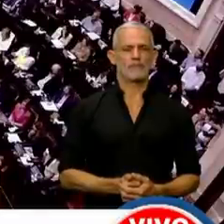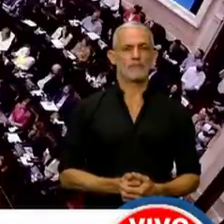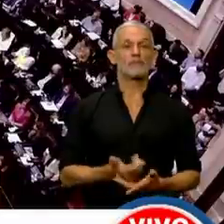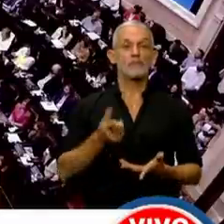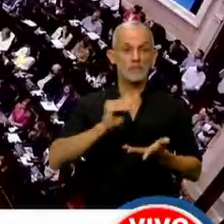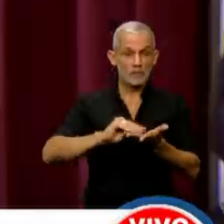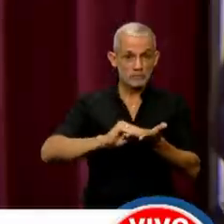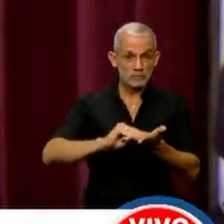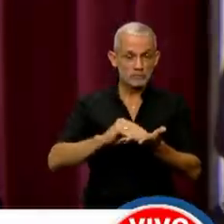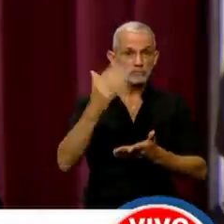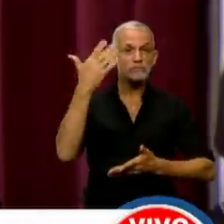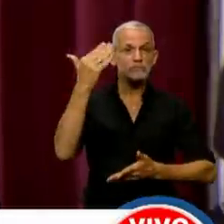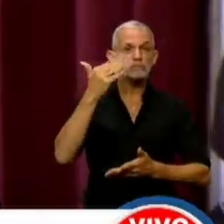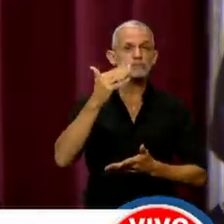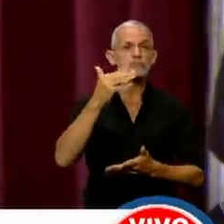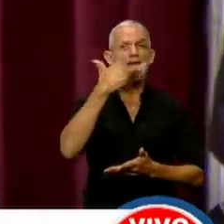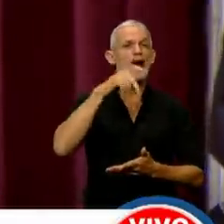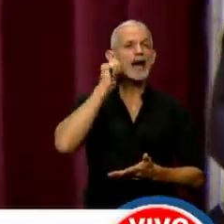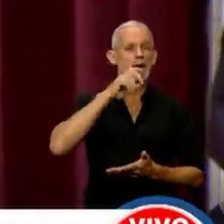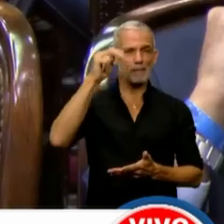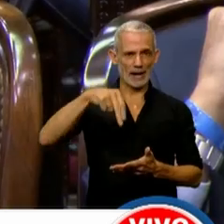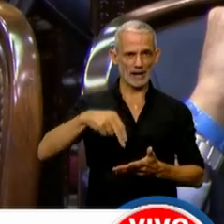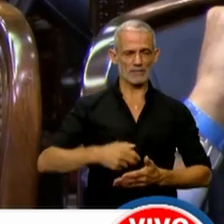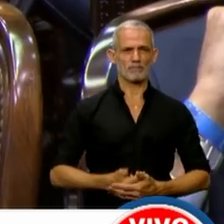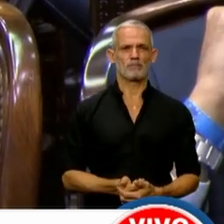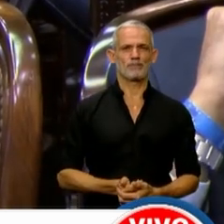en el uso de la palabra el diputado itai hagman